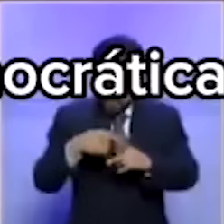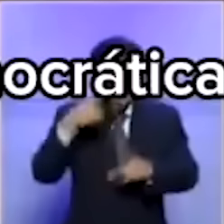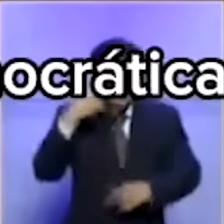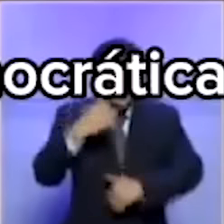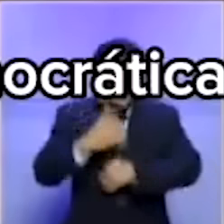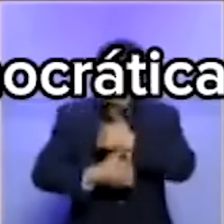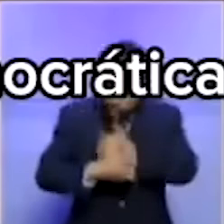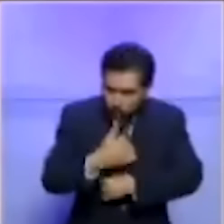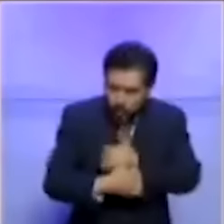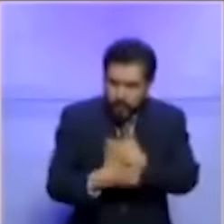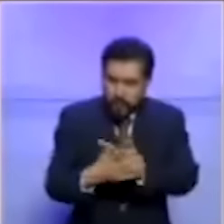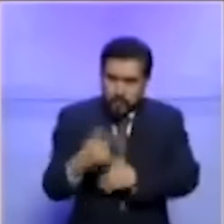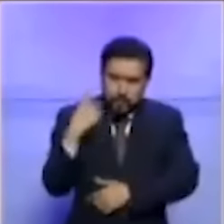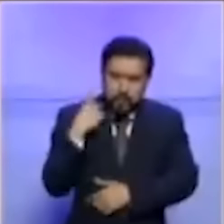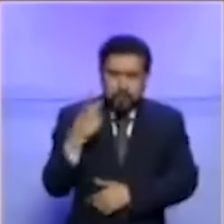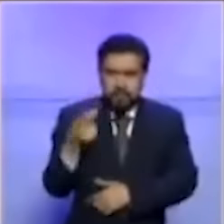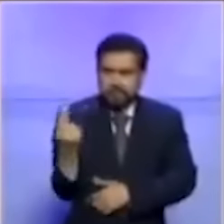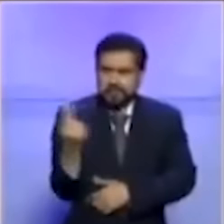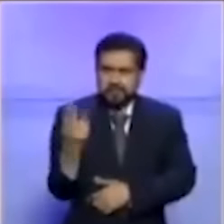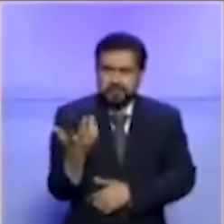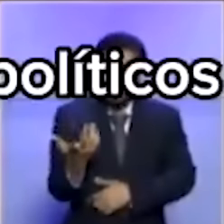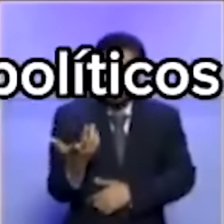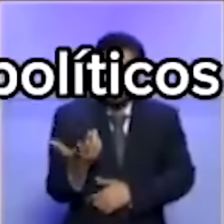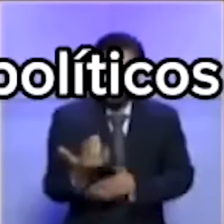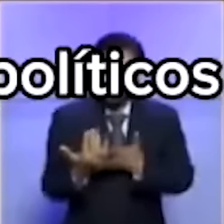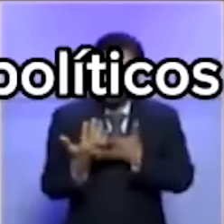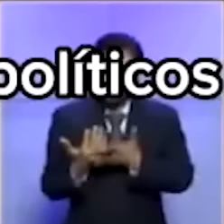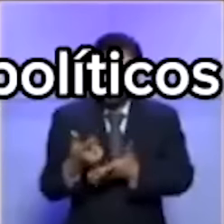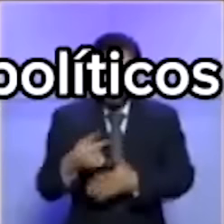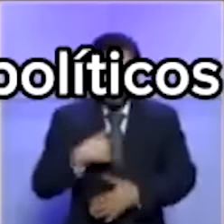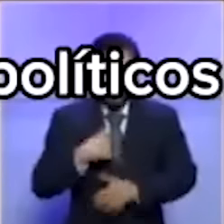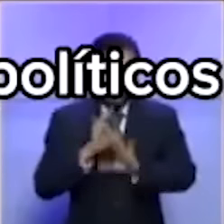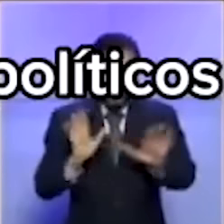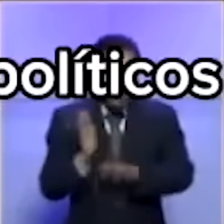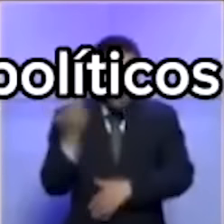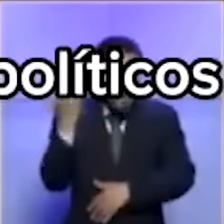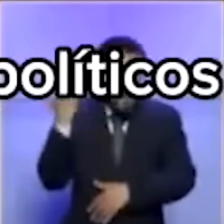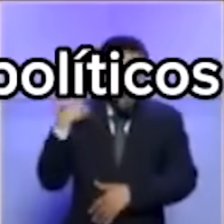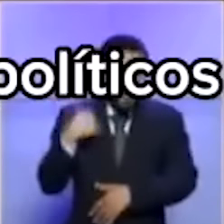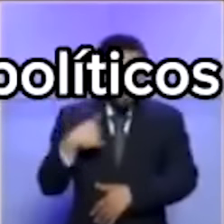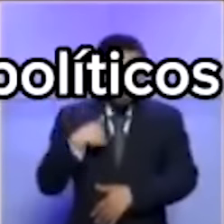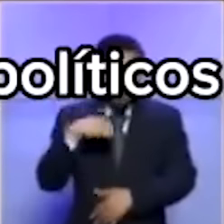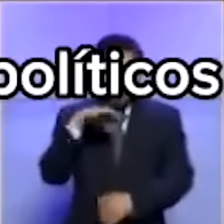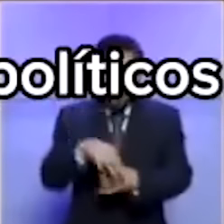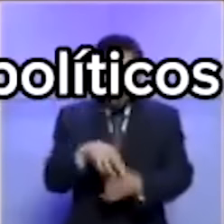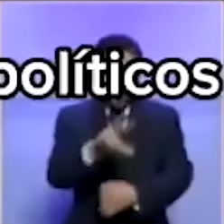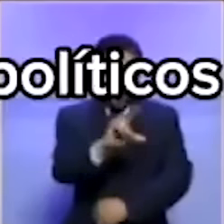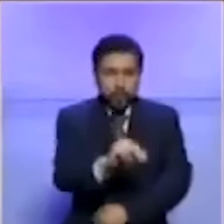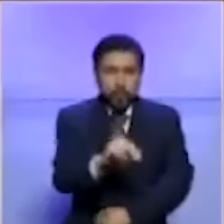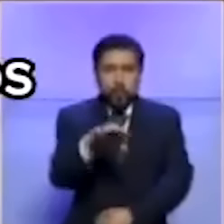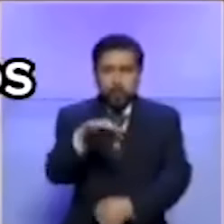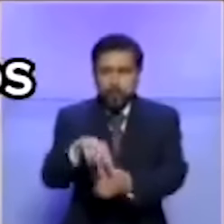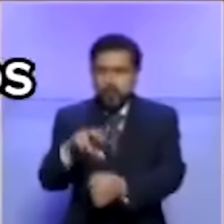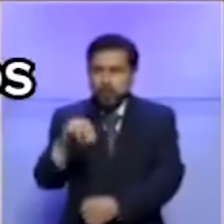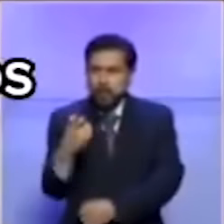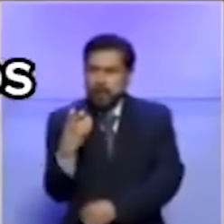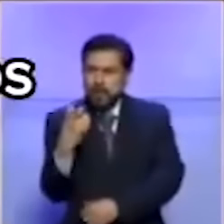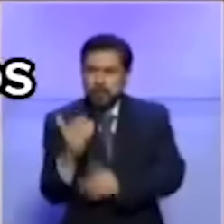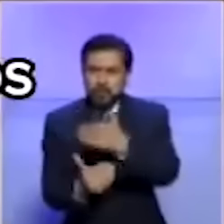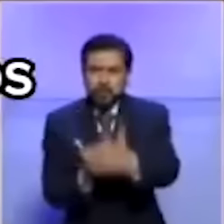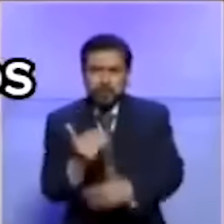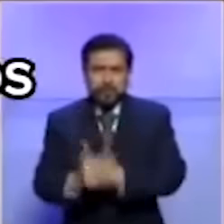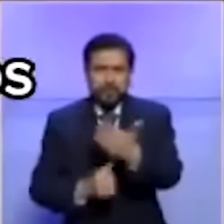vida democrática como lo señalé cuando voté en contra de estos dos procesos políticos fue